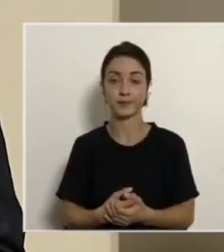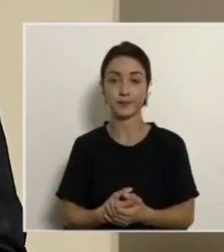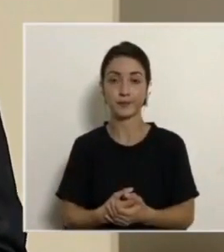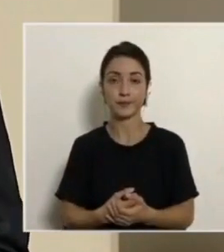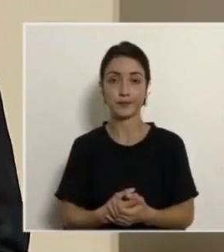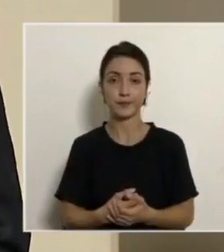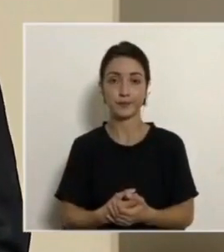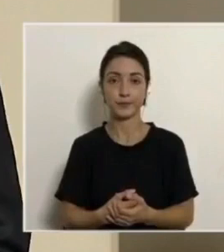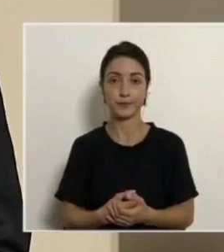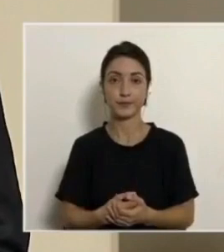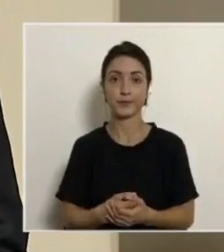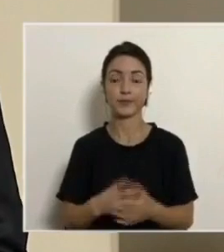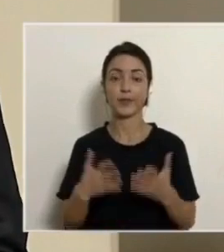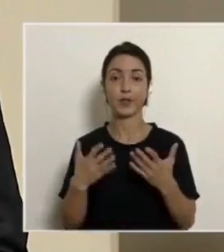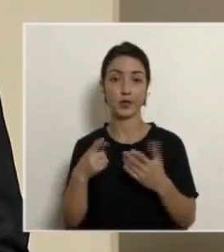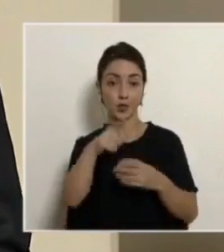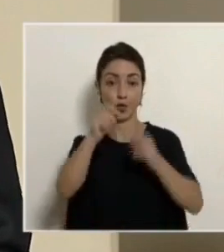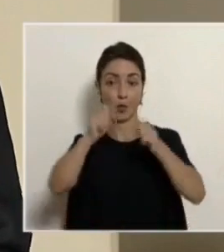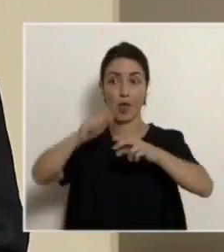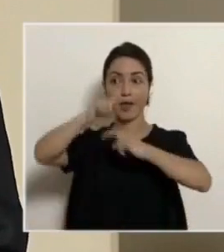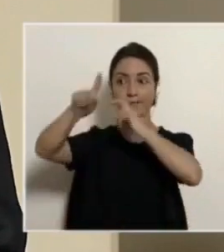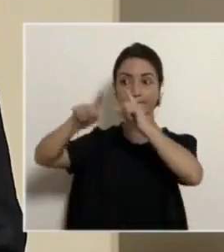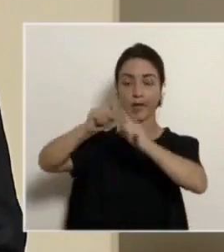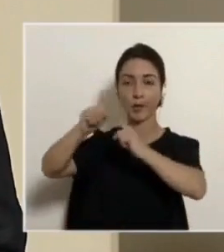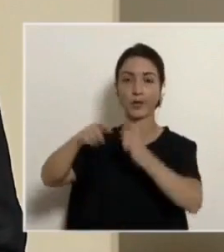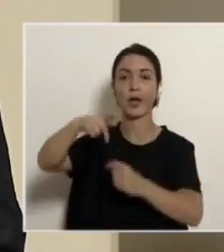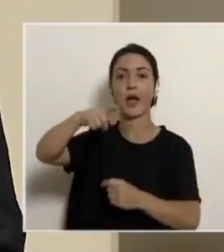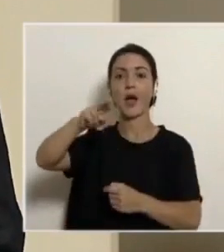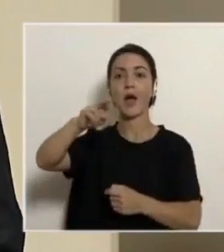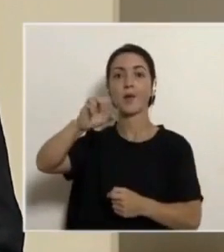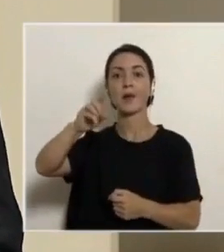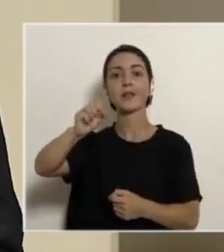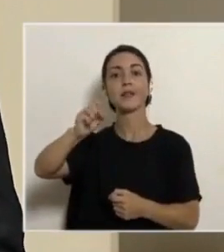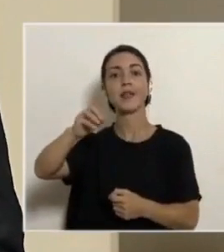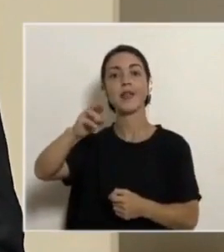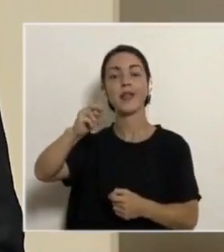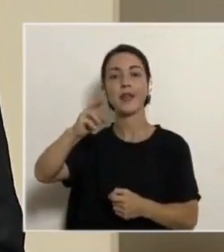así que el sitio está totalmente actualizado,